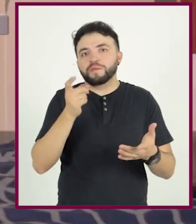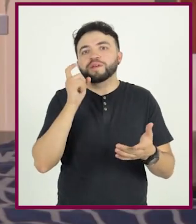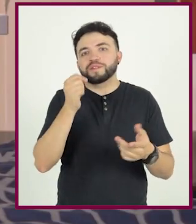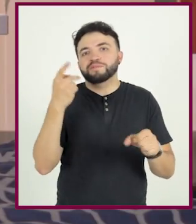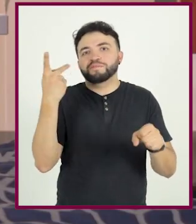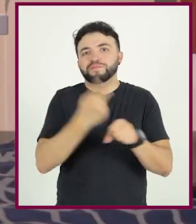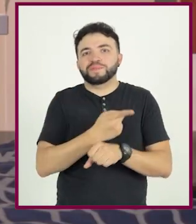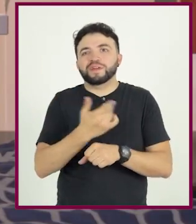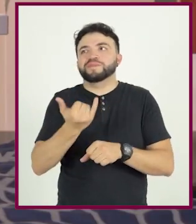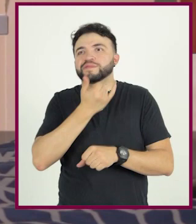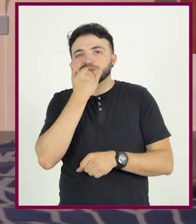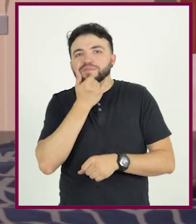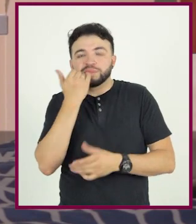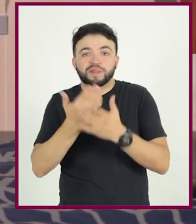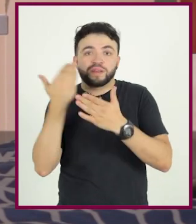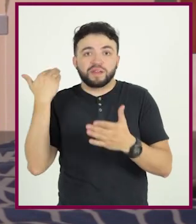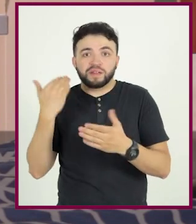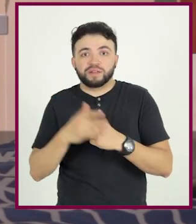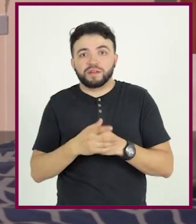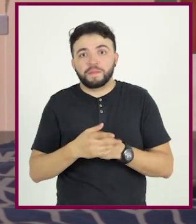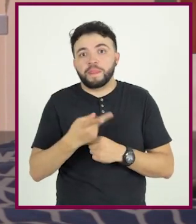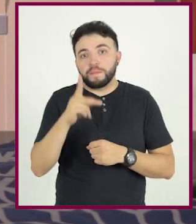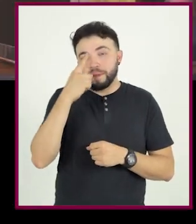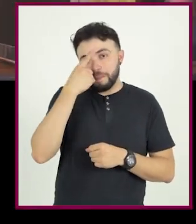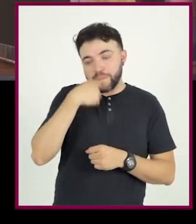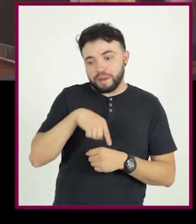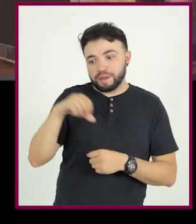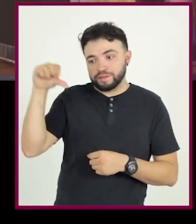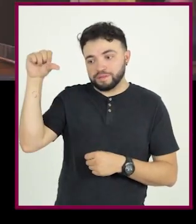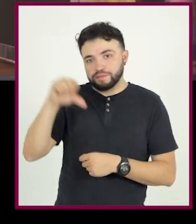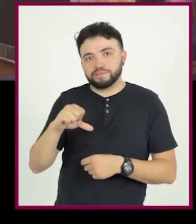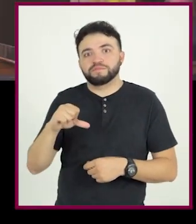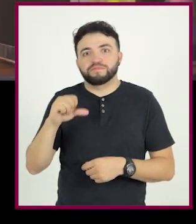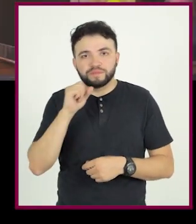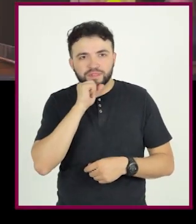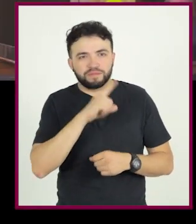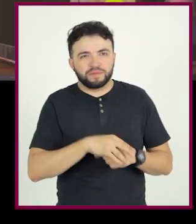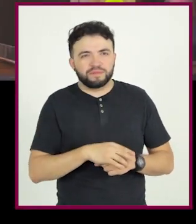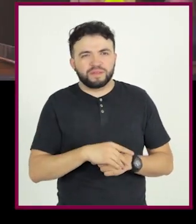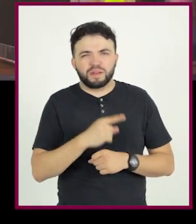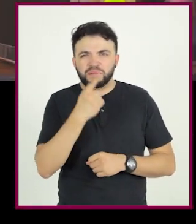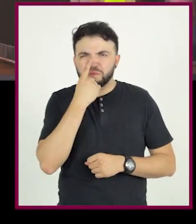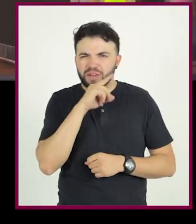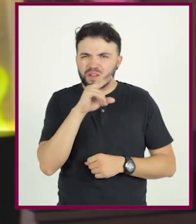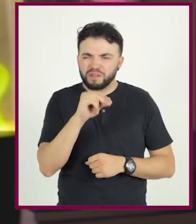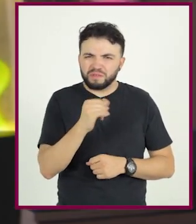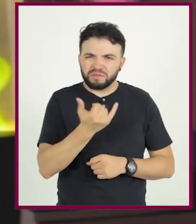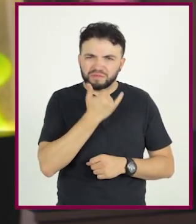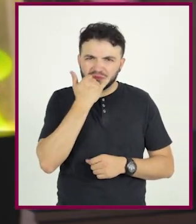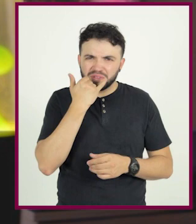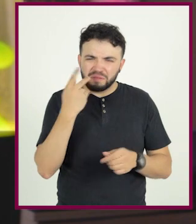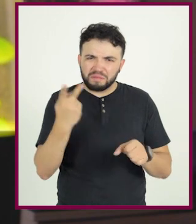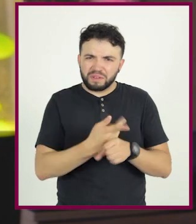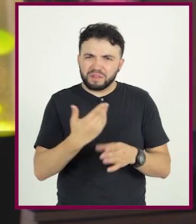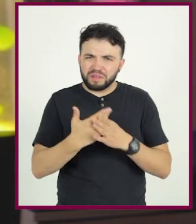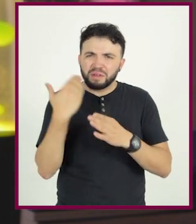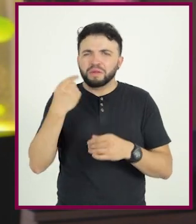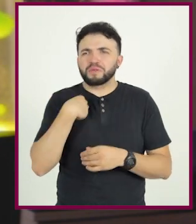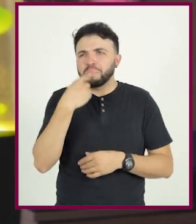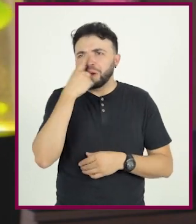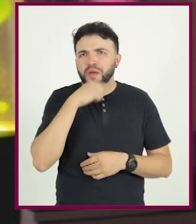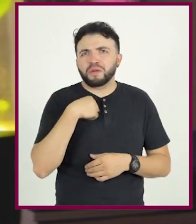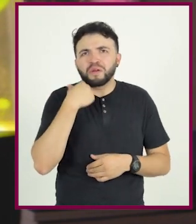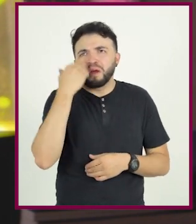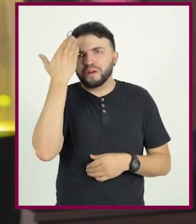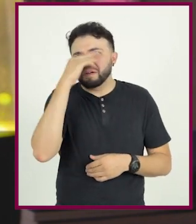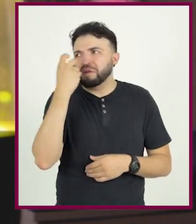además yo creo que sirve para entender muchas cosas del presente. ¿Para no cometer errores del pasado? ¿Pero para qué quiero saber de